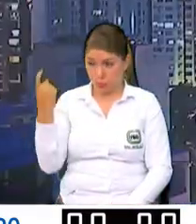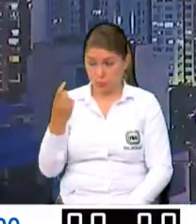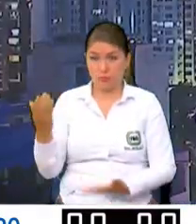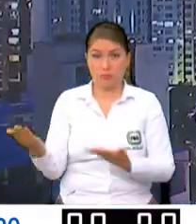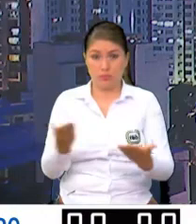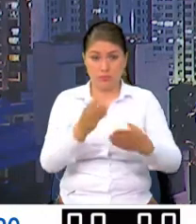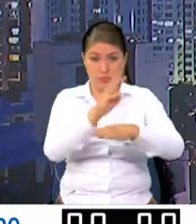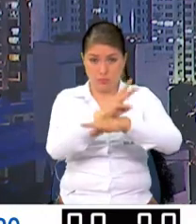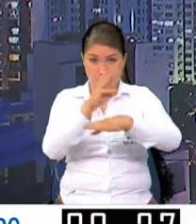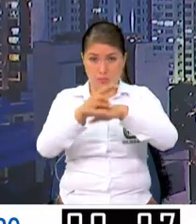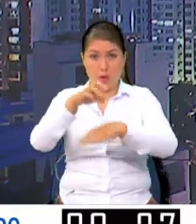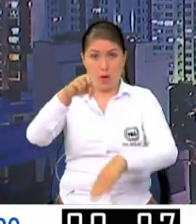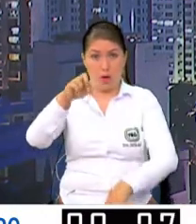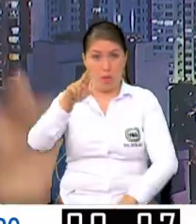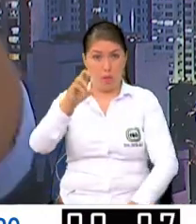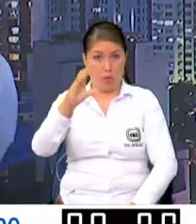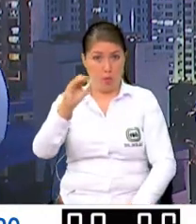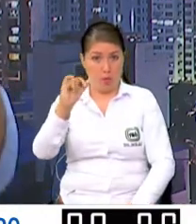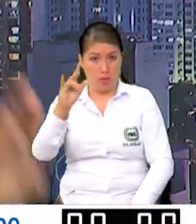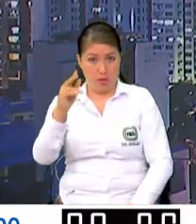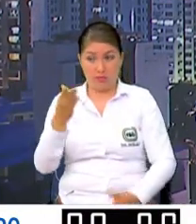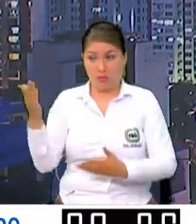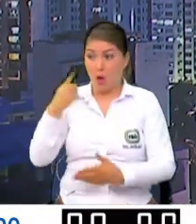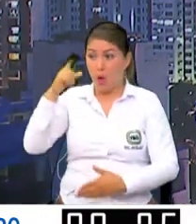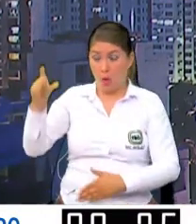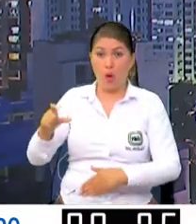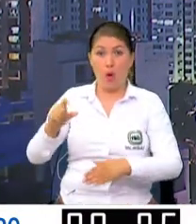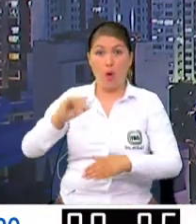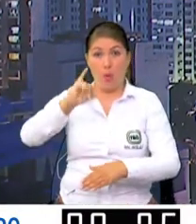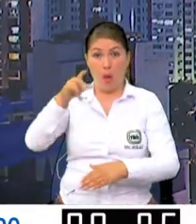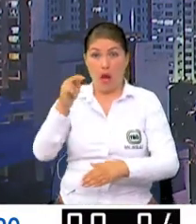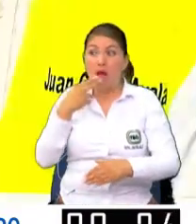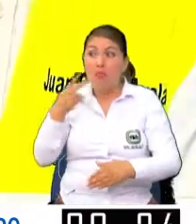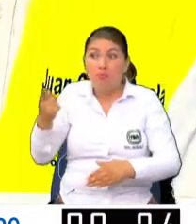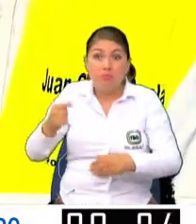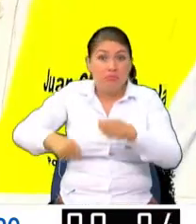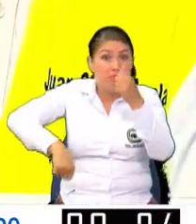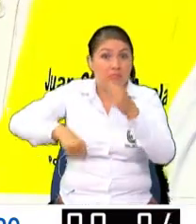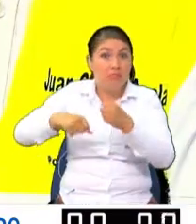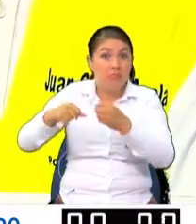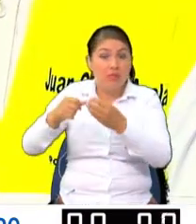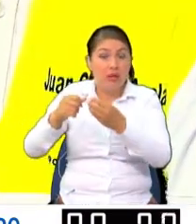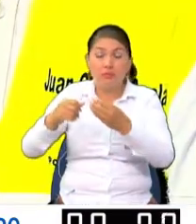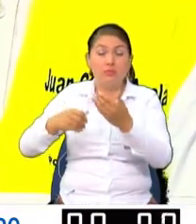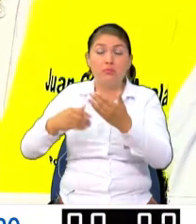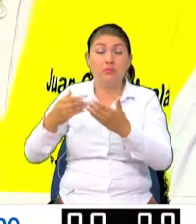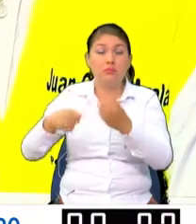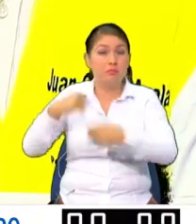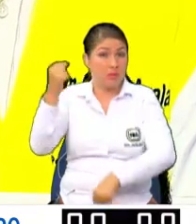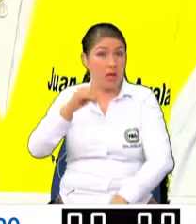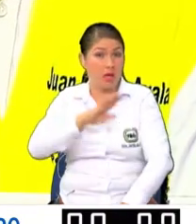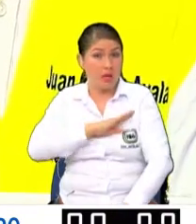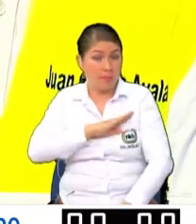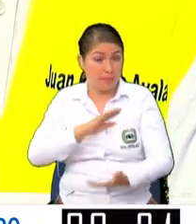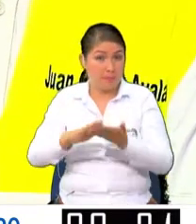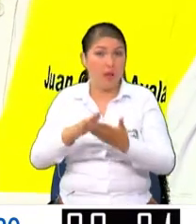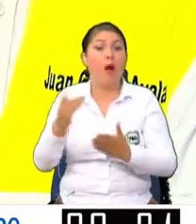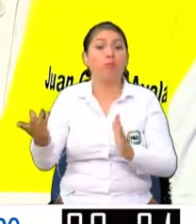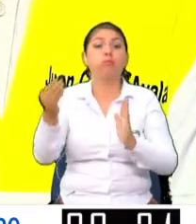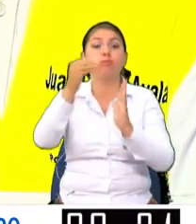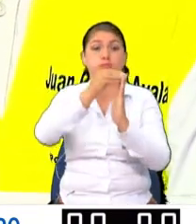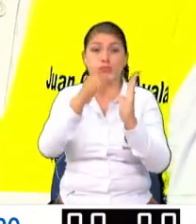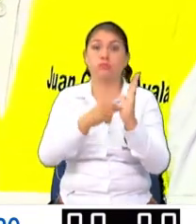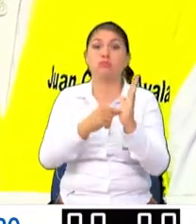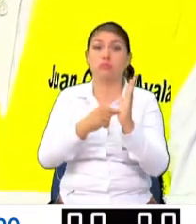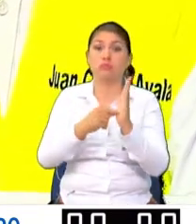de la procuraduría general de la nación donde el señor juan carlos ayala si llega a ser concejal y alcalde perdón tiene una formulación